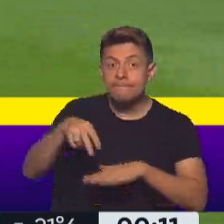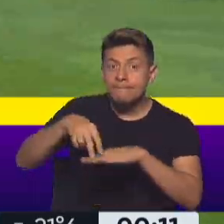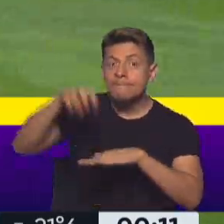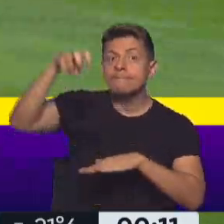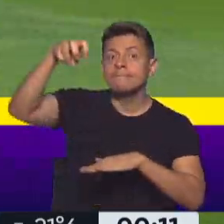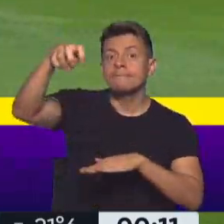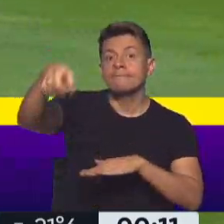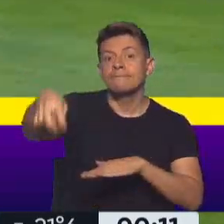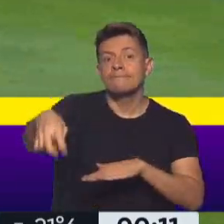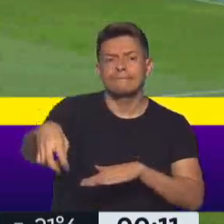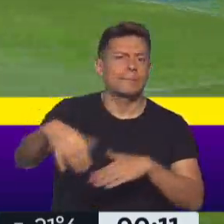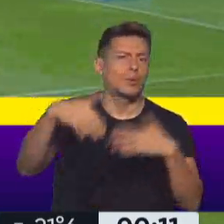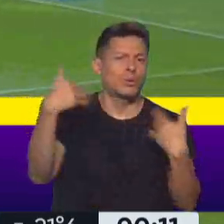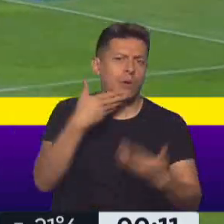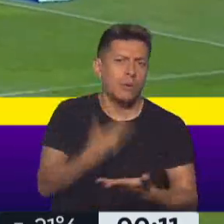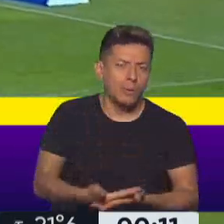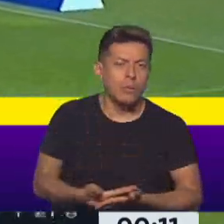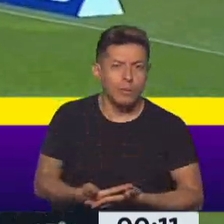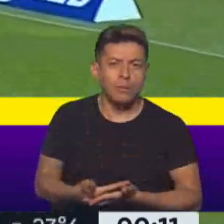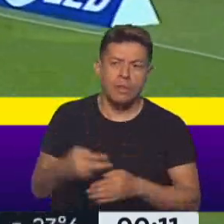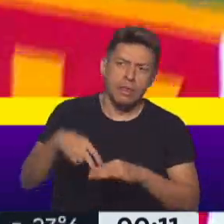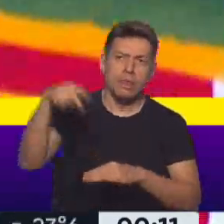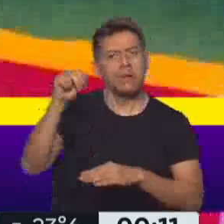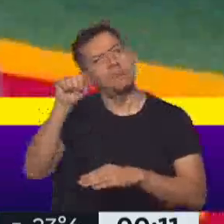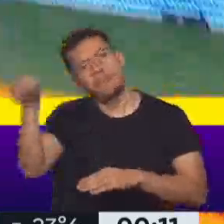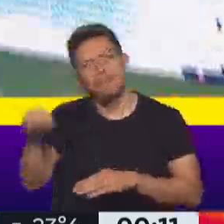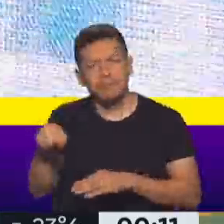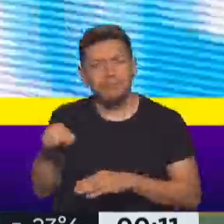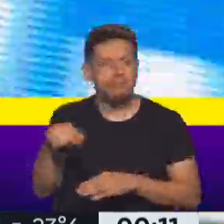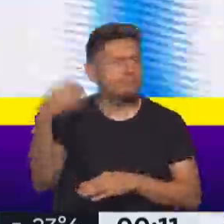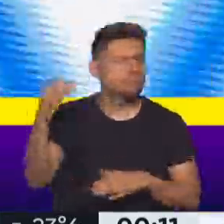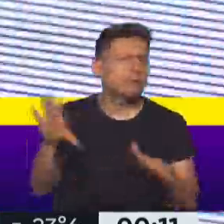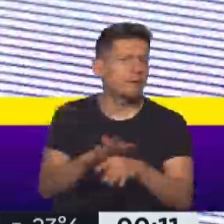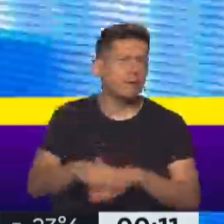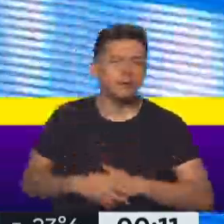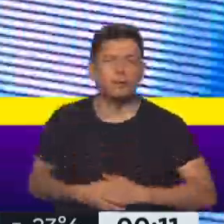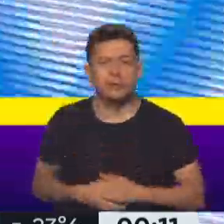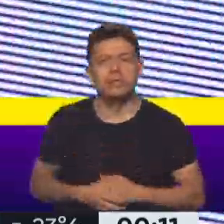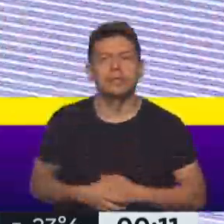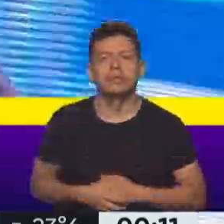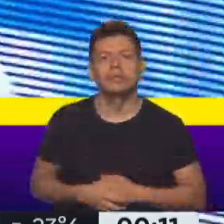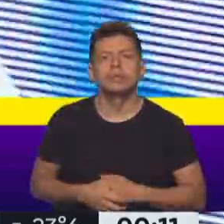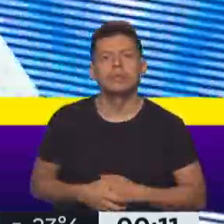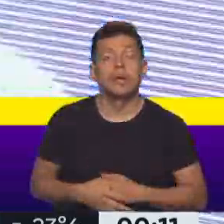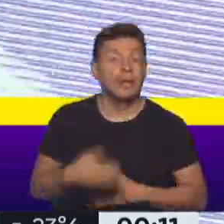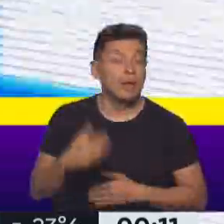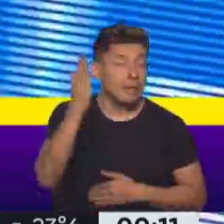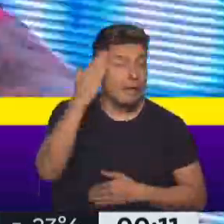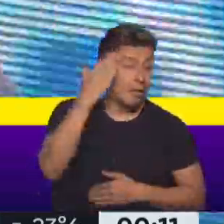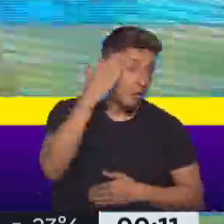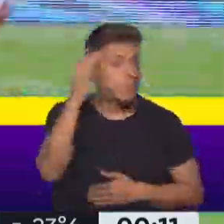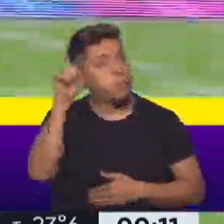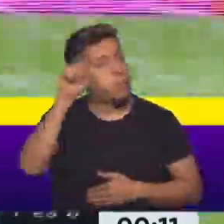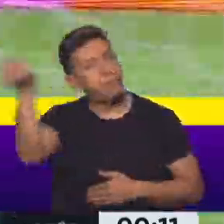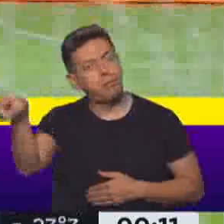gol. Es impresionante, ¿eh? Se arquea perfecto, parietal derecho, para